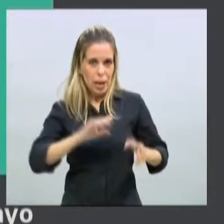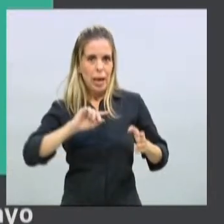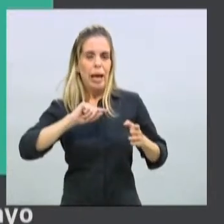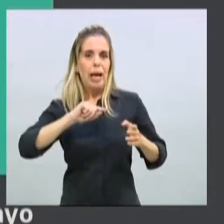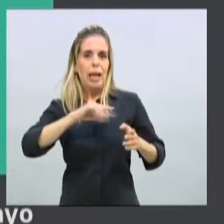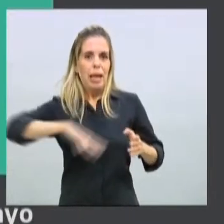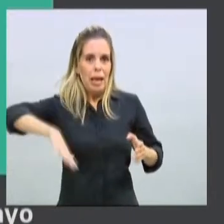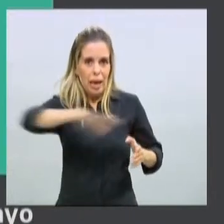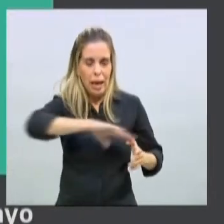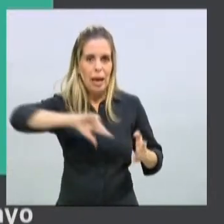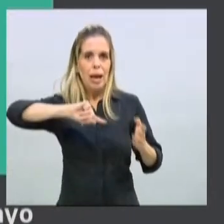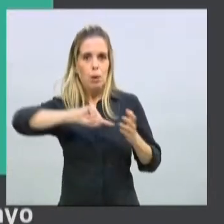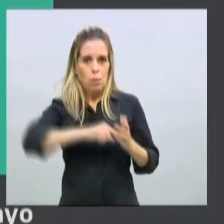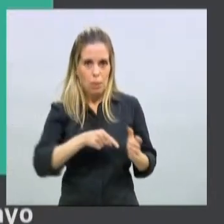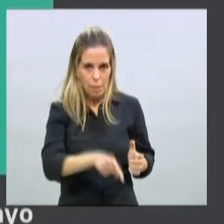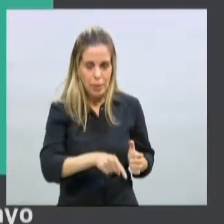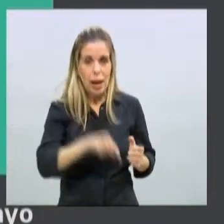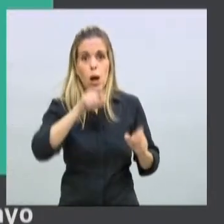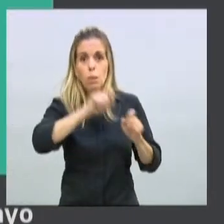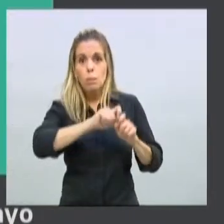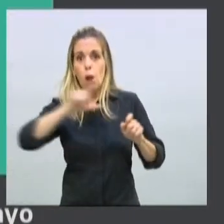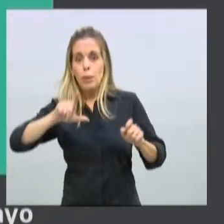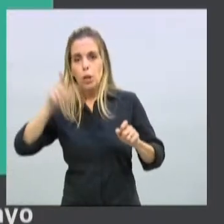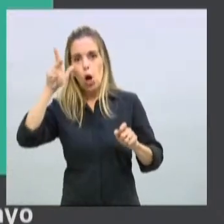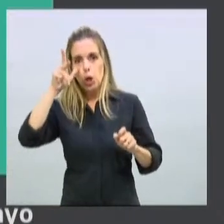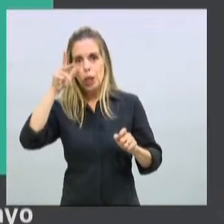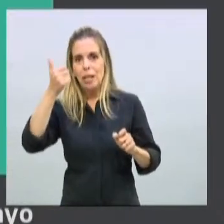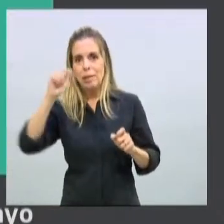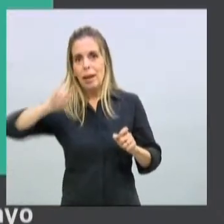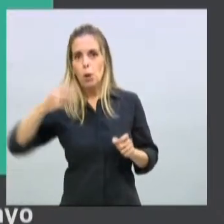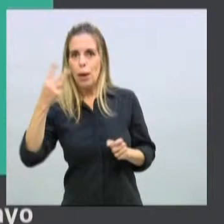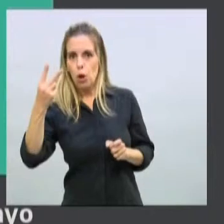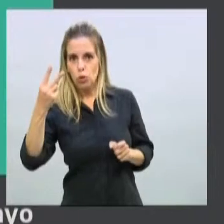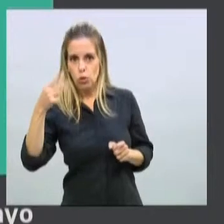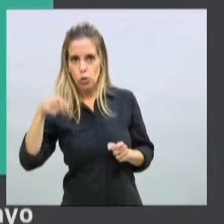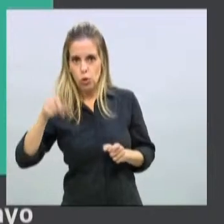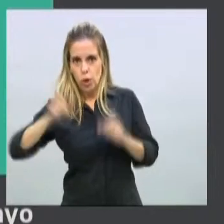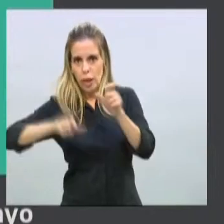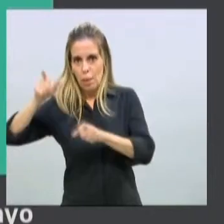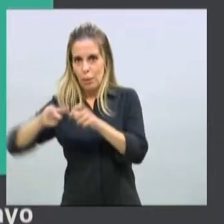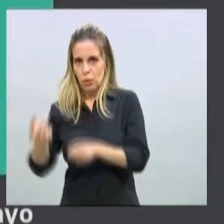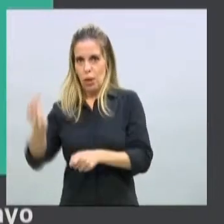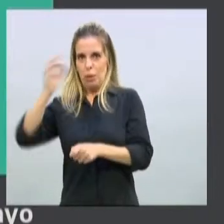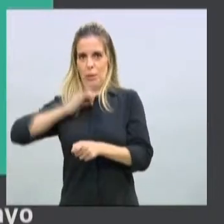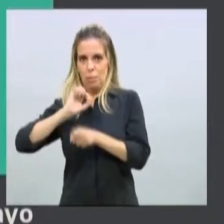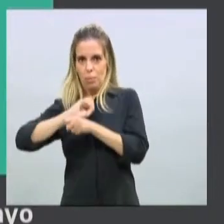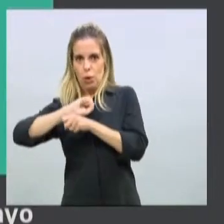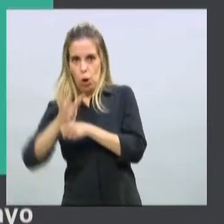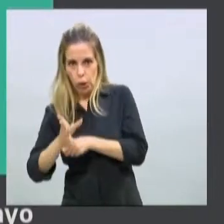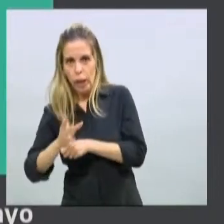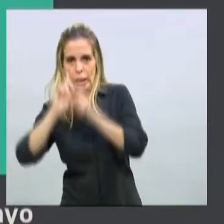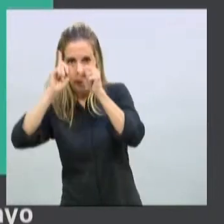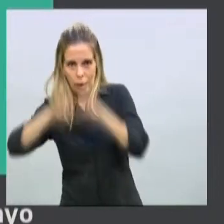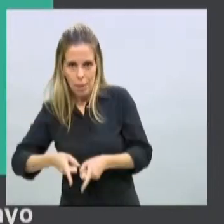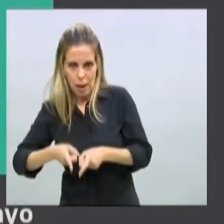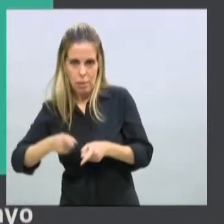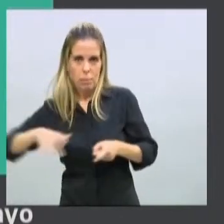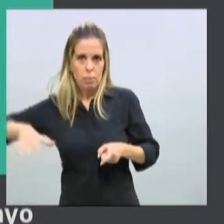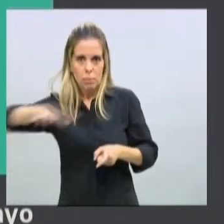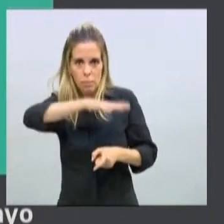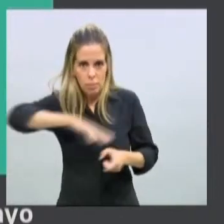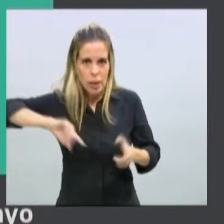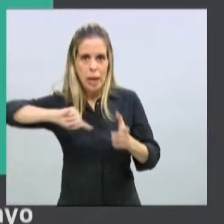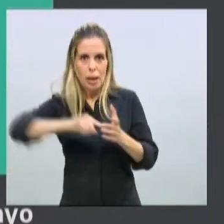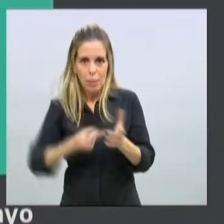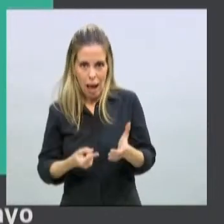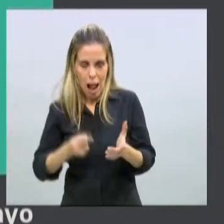Buenos Aires. Hoy el 86,2% de los casos se concentran en el área metropolitana de Buenos Aires.